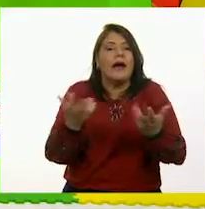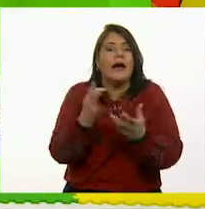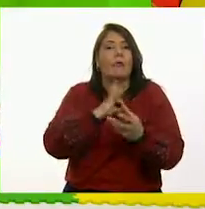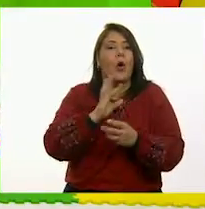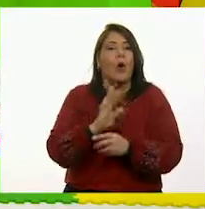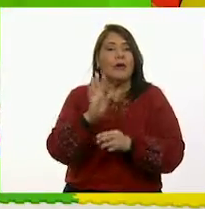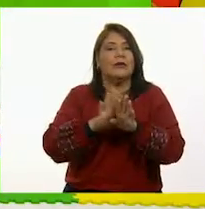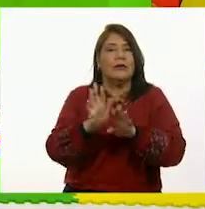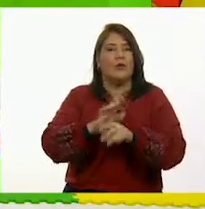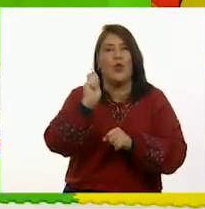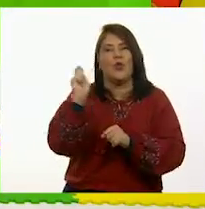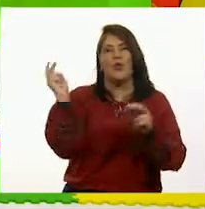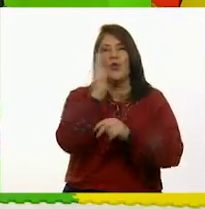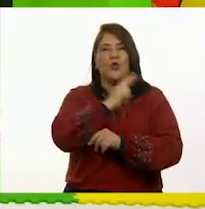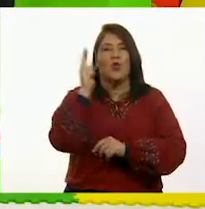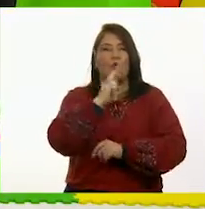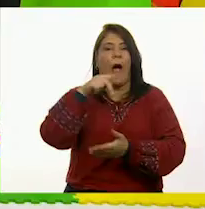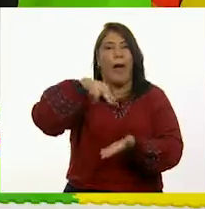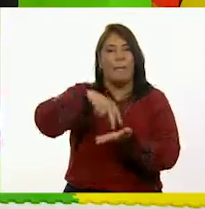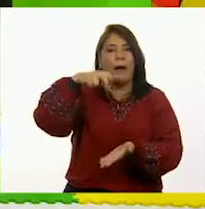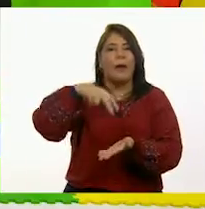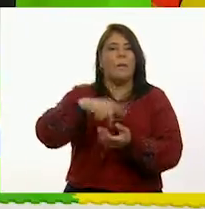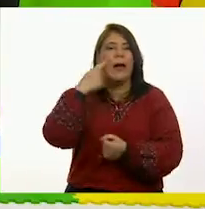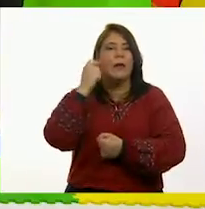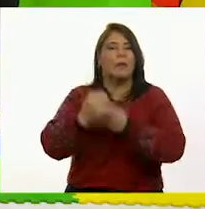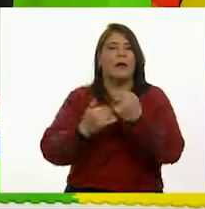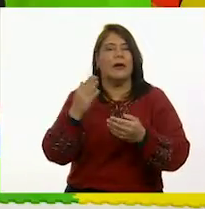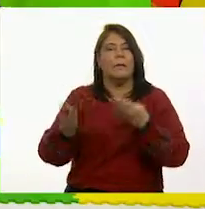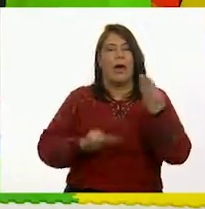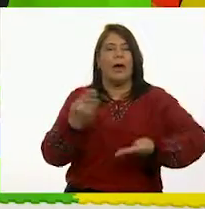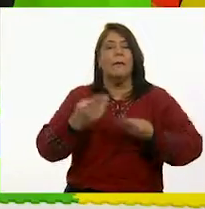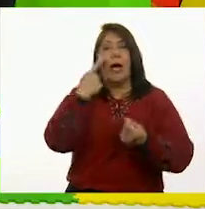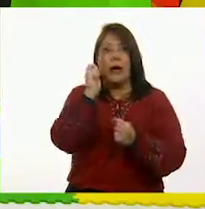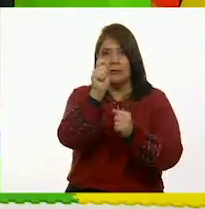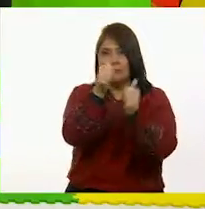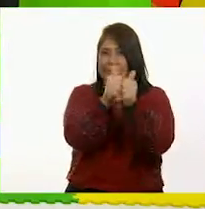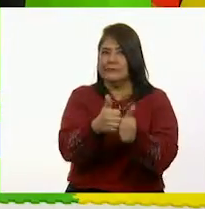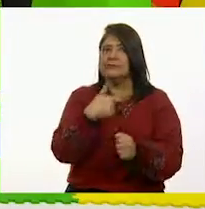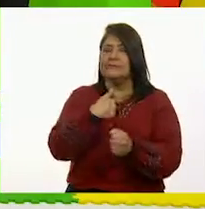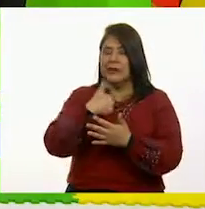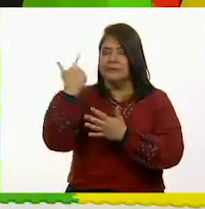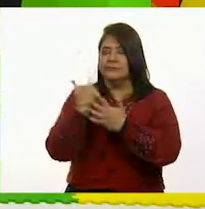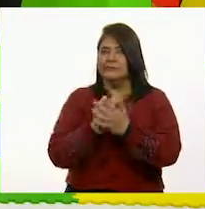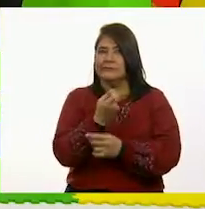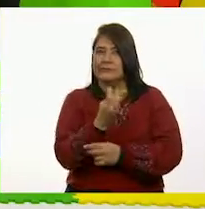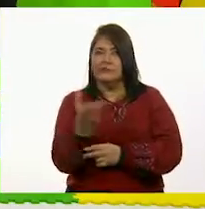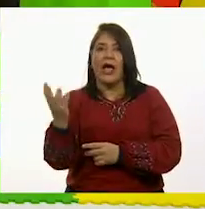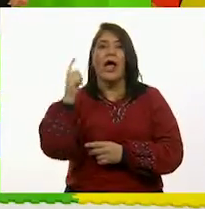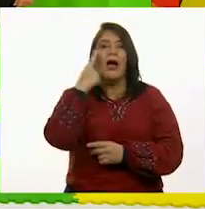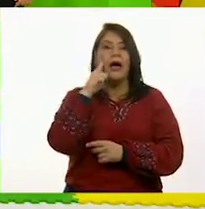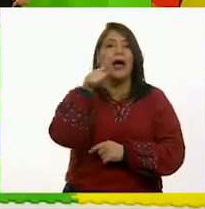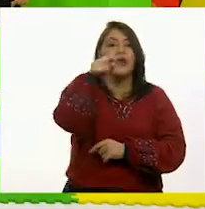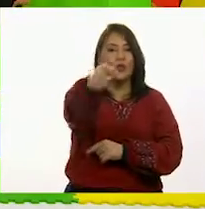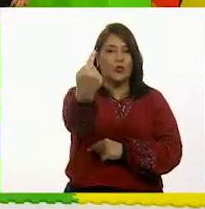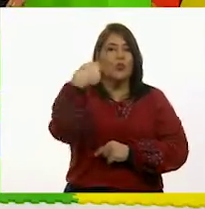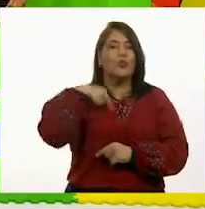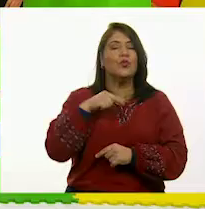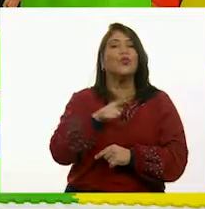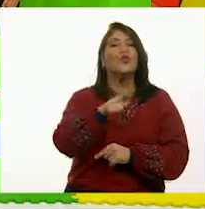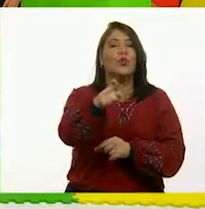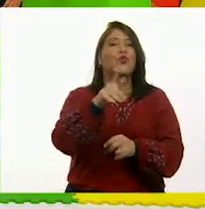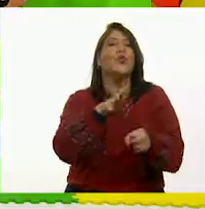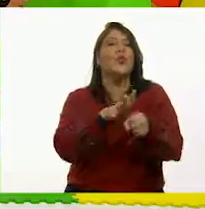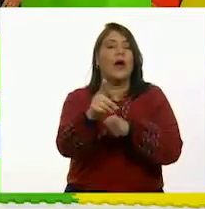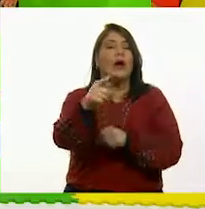ruso sobre un pie tú bailarás. Alto todos, yo voy a contar. De Tin Marín, de Don